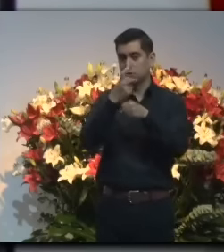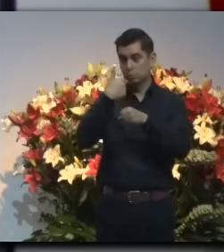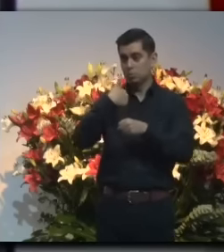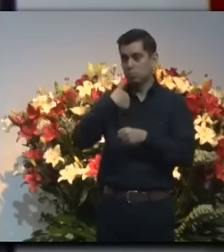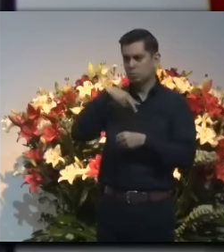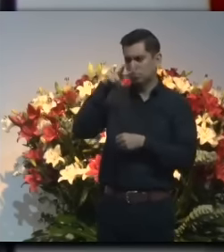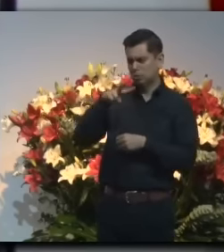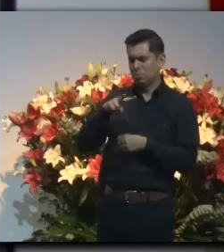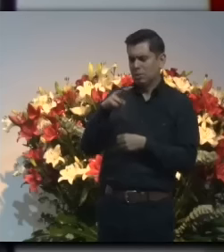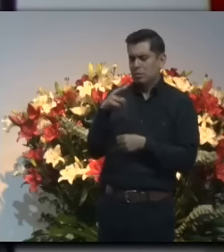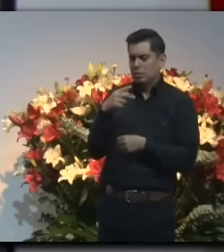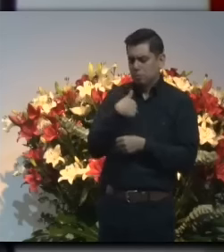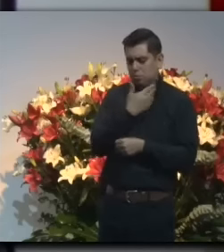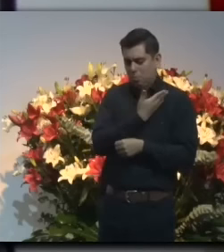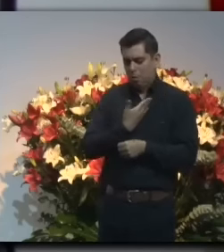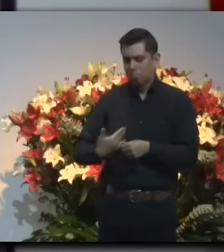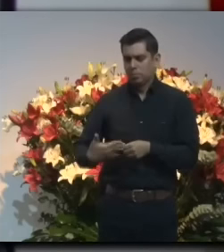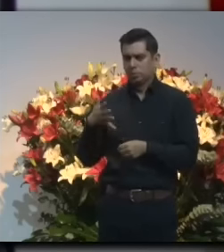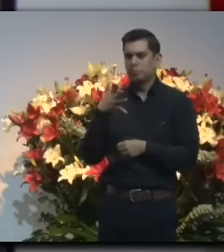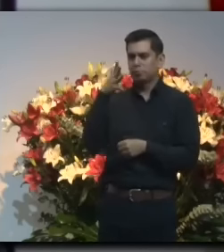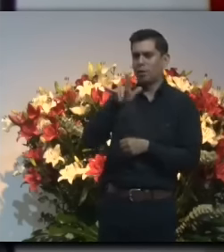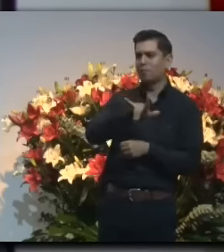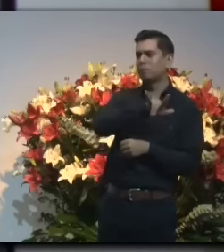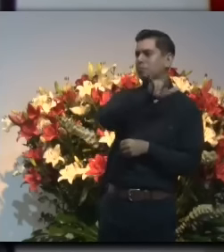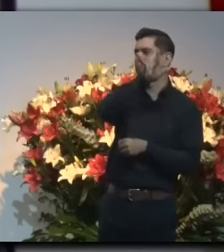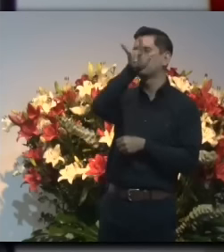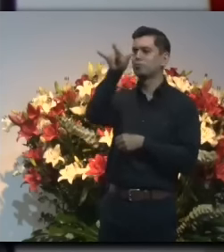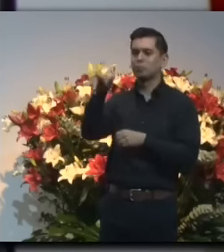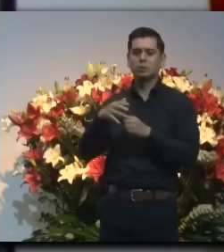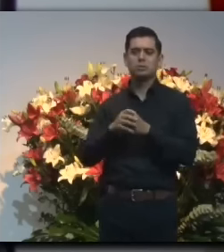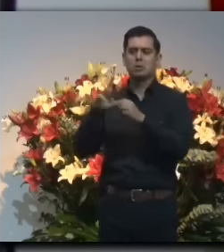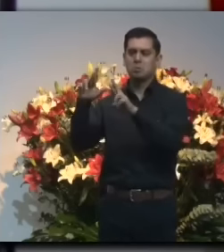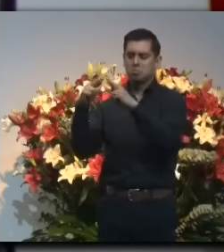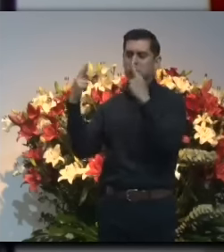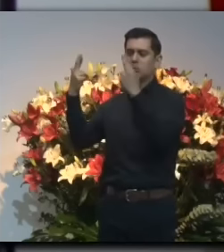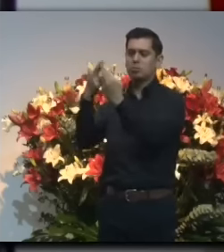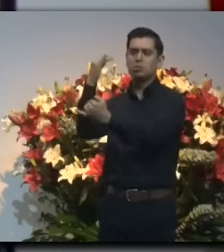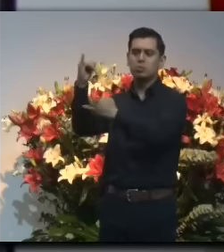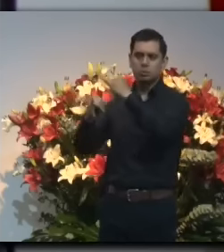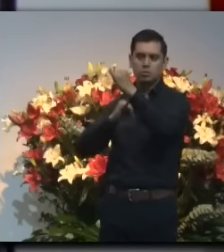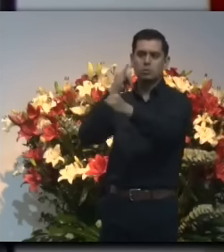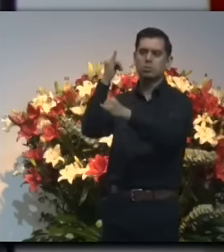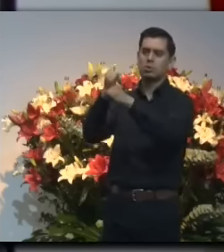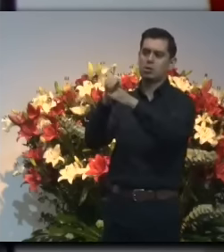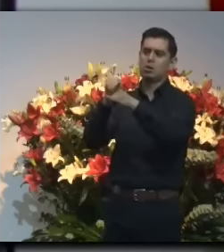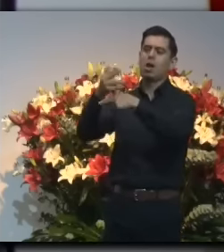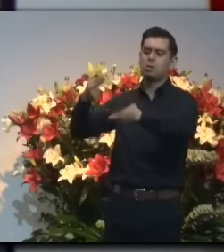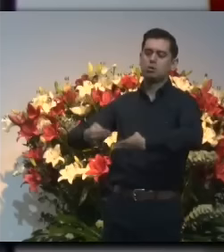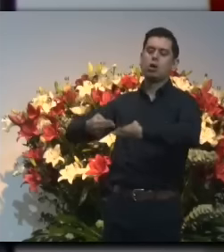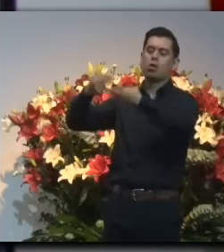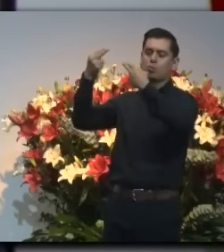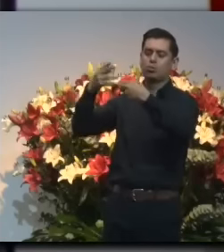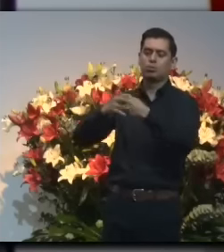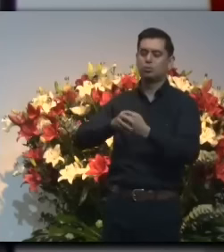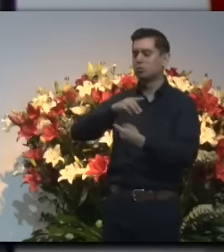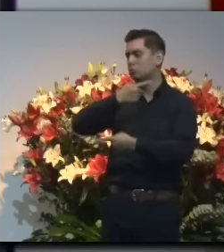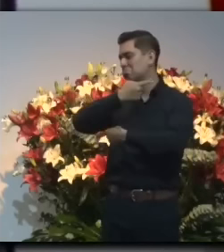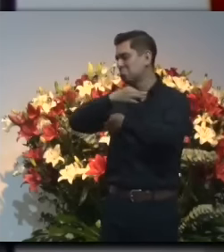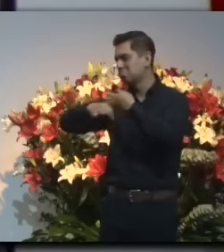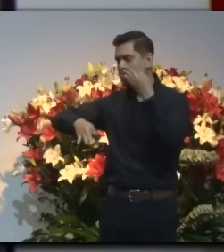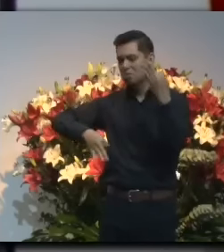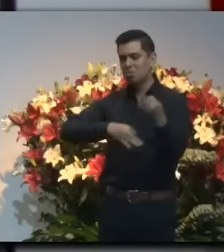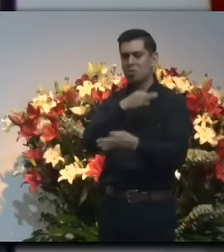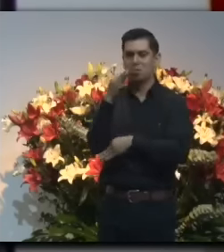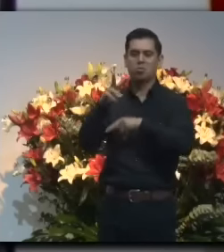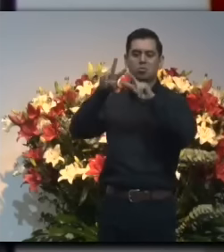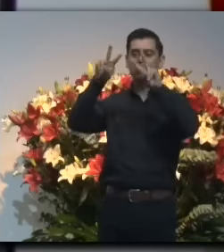una presidenta que vaya pues a las cumbres internacionales de negocios y de la PEC y todo lo que le toque